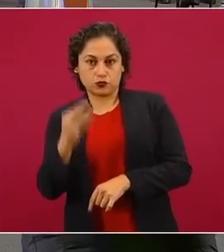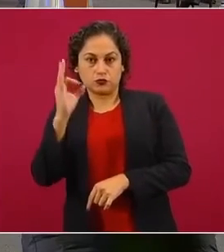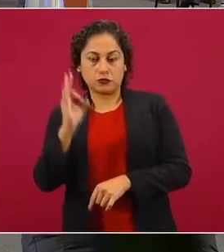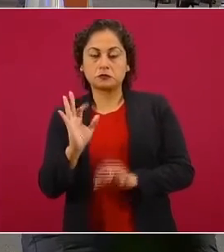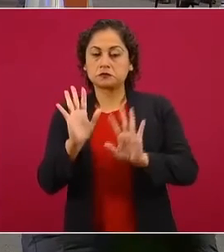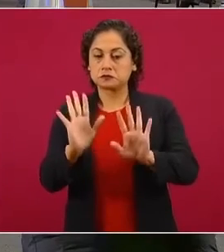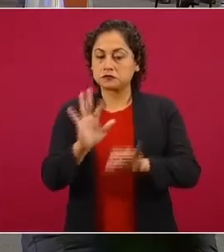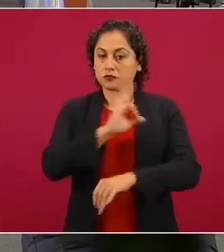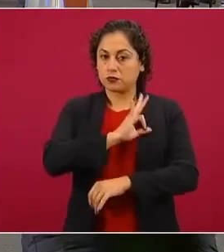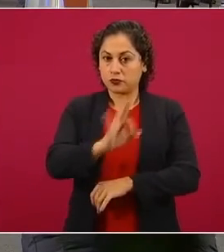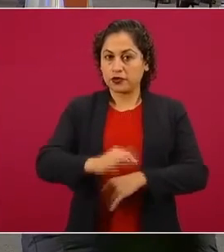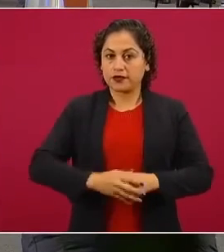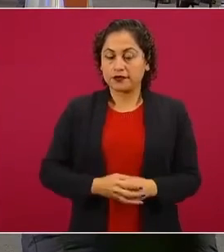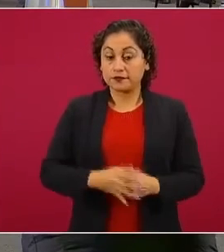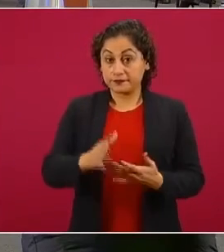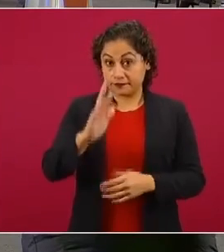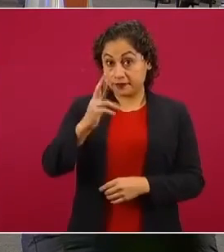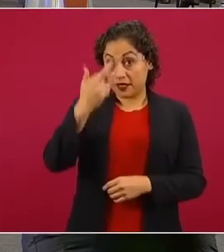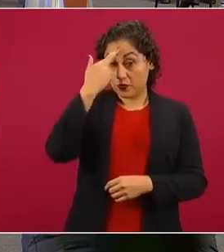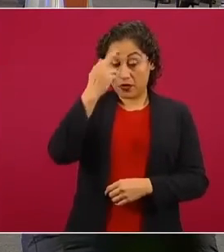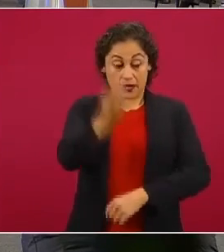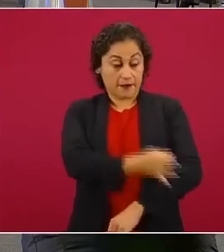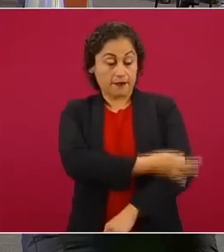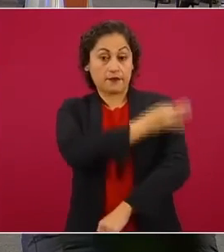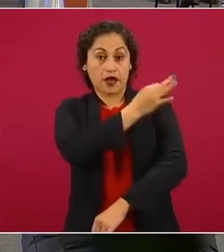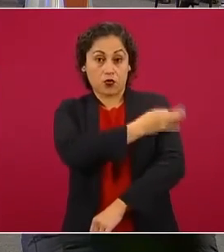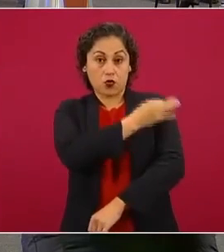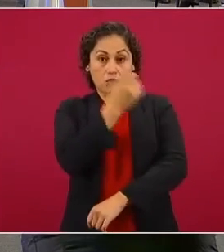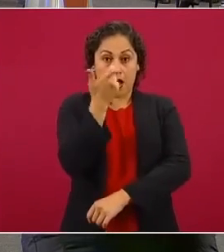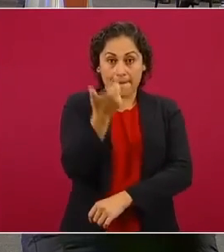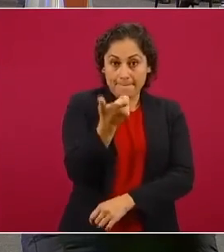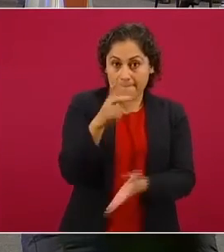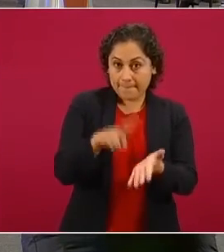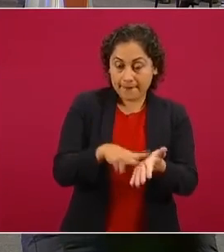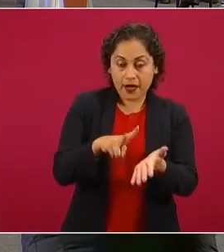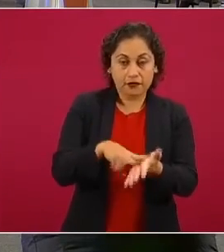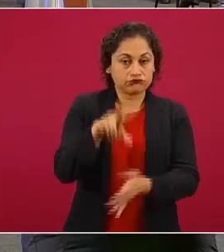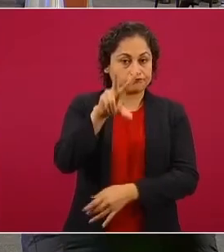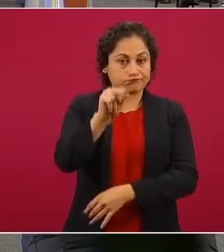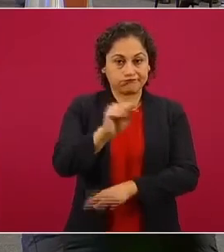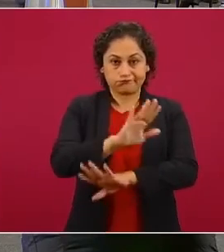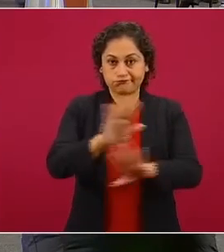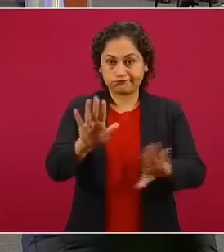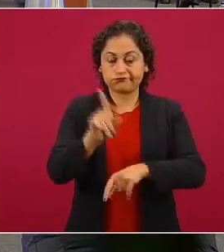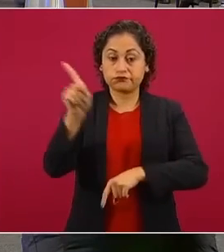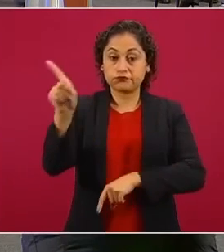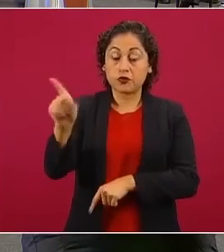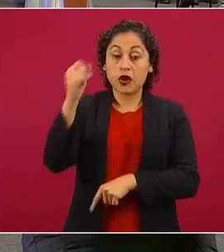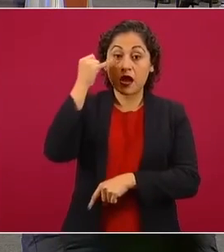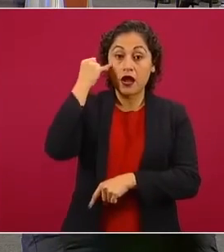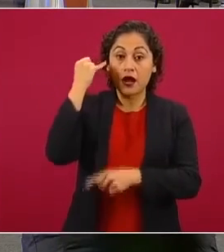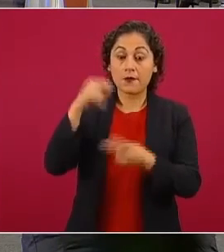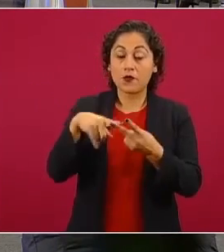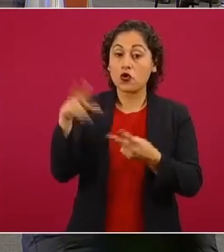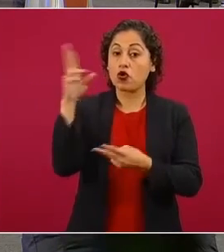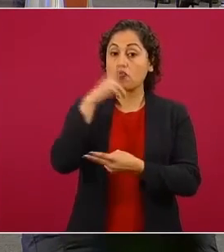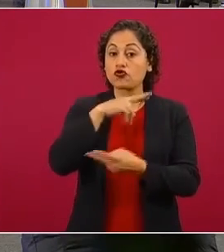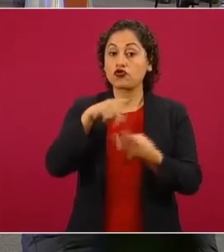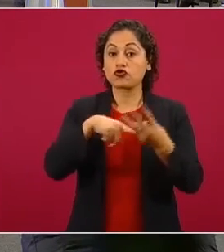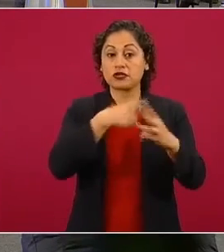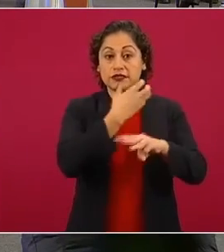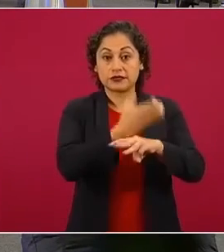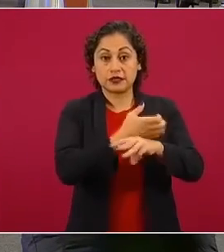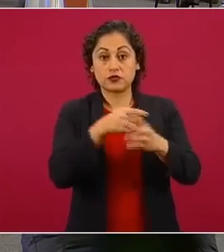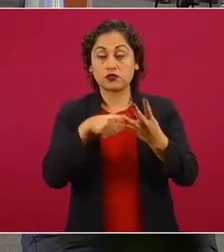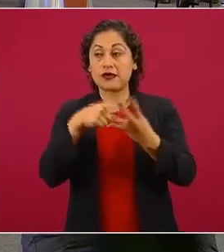Como recordaremos, esta vacuna no tiene fines de lucro. Las pruebas clínicas se han realizado en Japón, Rusia, Estados Unidos y la Gran